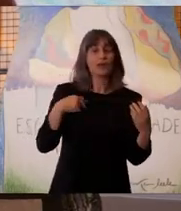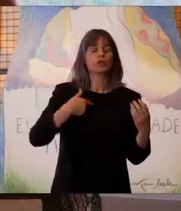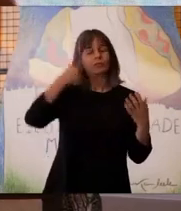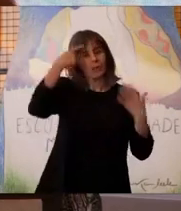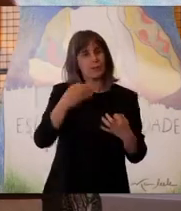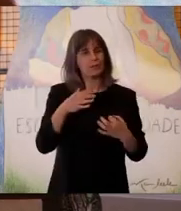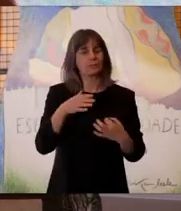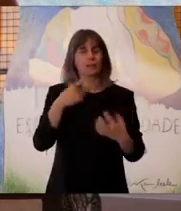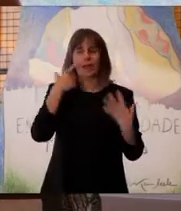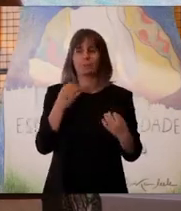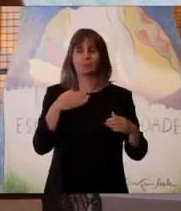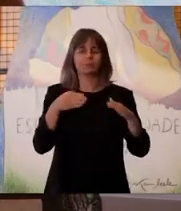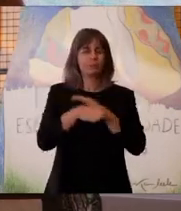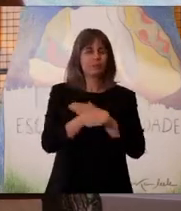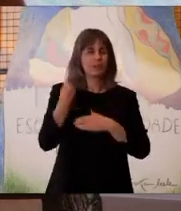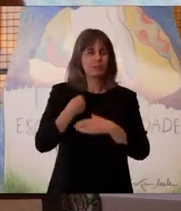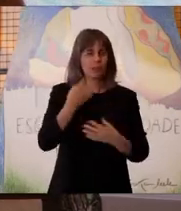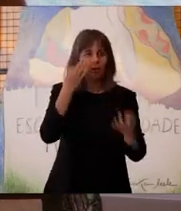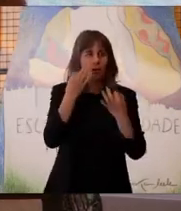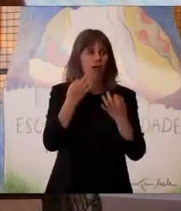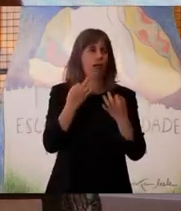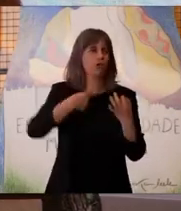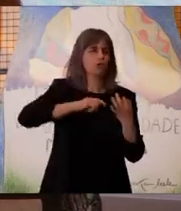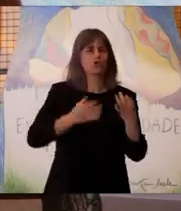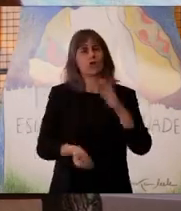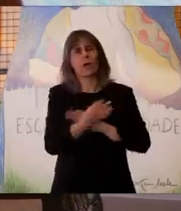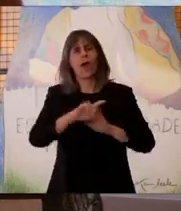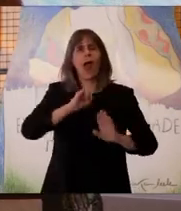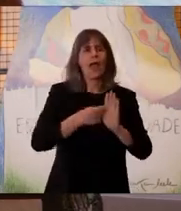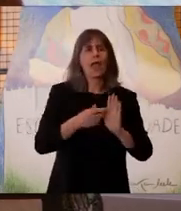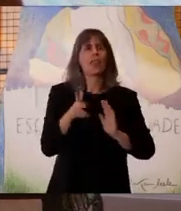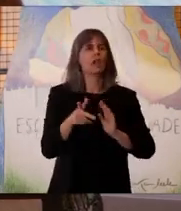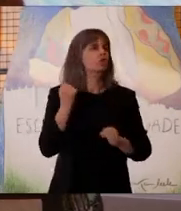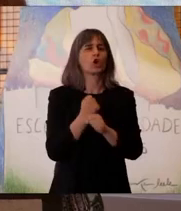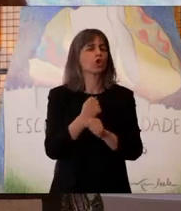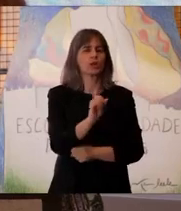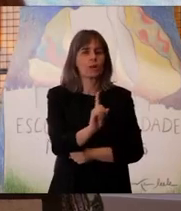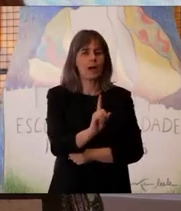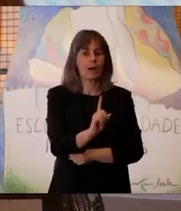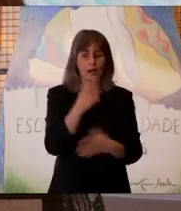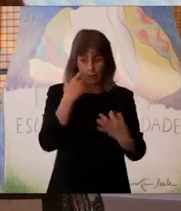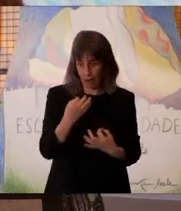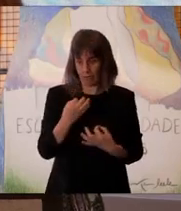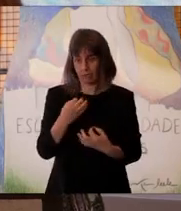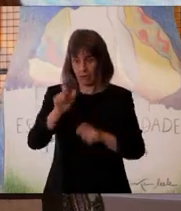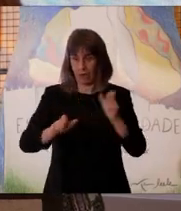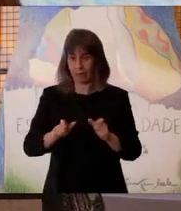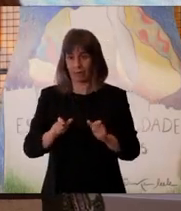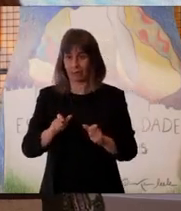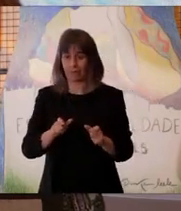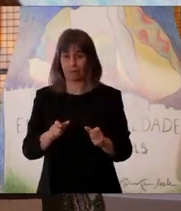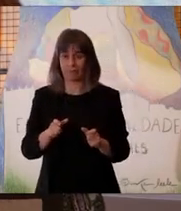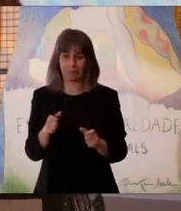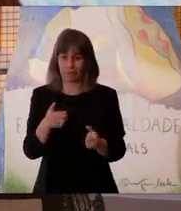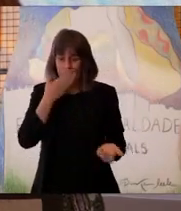entrar o sea sin que o sea no vamos a hacer una ley del derecho a no trabajar cuando lo que la gente tiene es no trabajo entiende o sea es absurdo